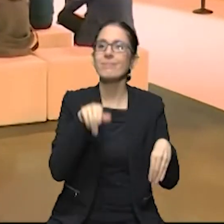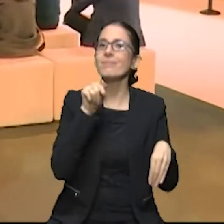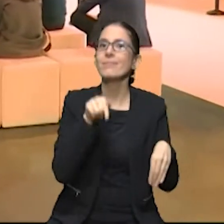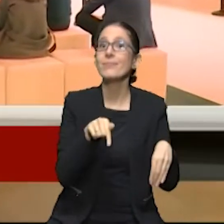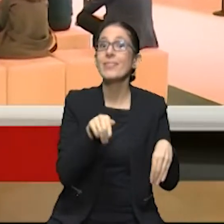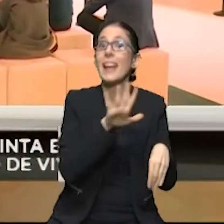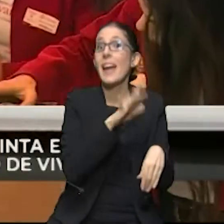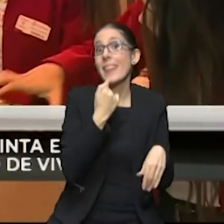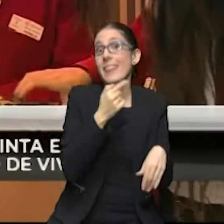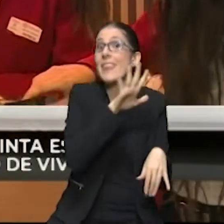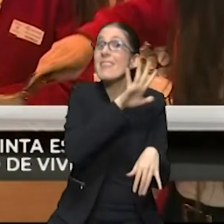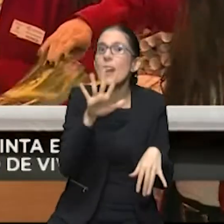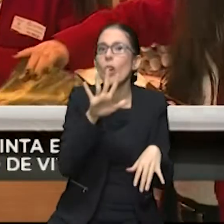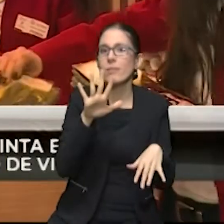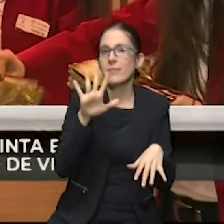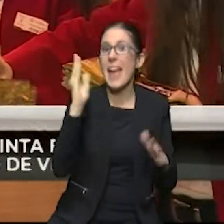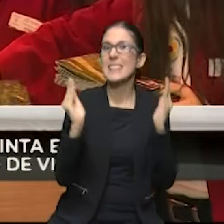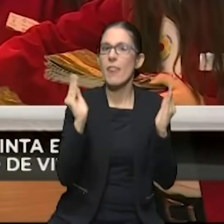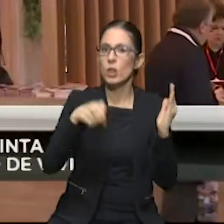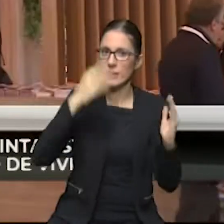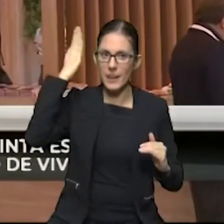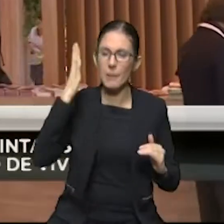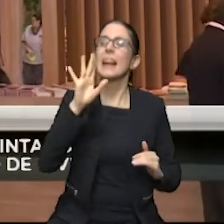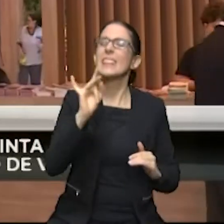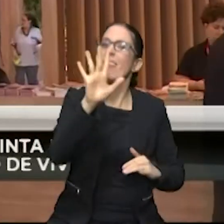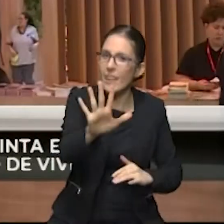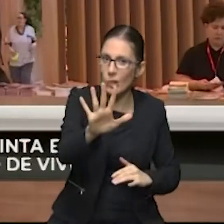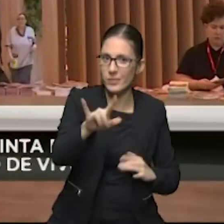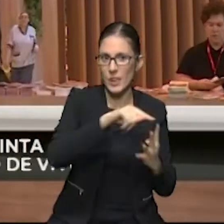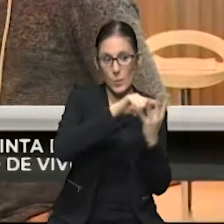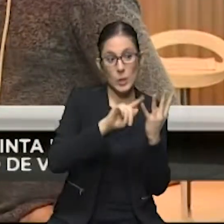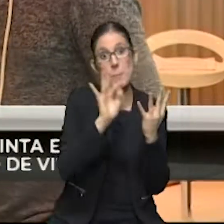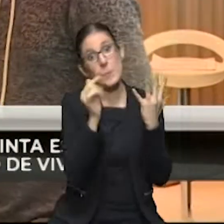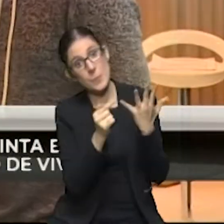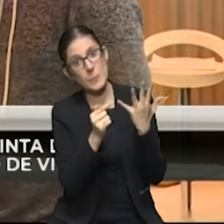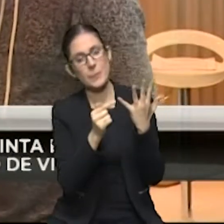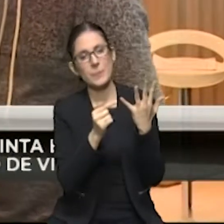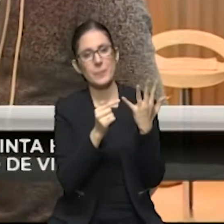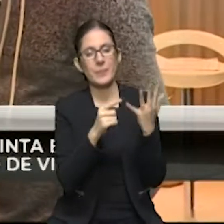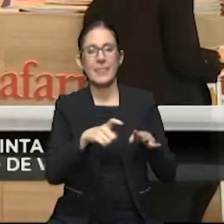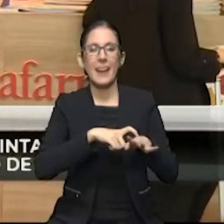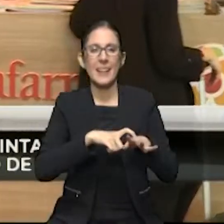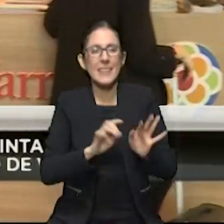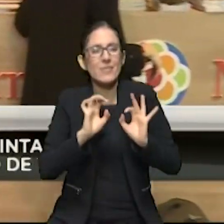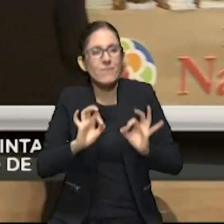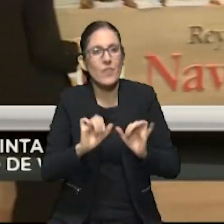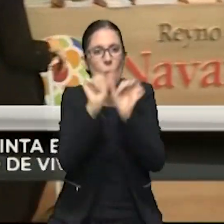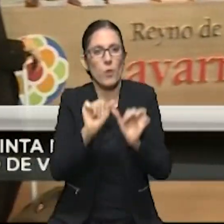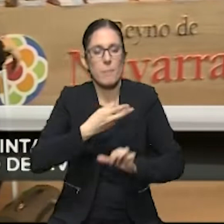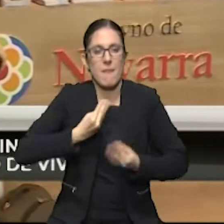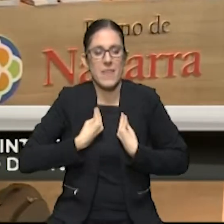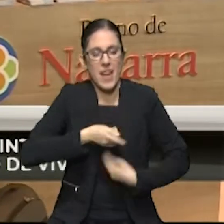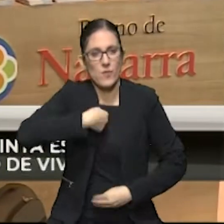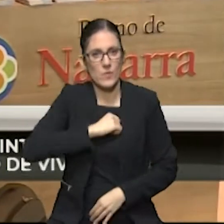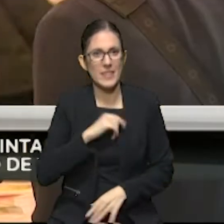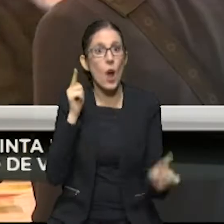cinco estaciones que tiene nuestra comunidad. Sí, cinco. La quinta representa el carácter y peculiaridad de nuestro modo de vida. El objetivo,